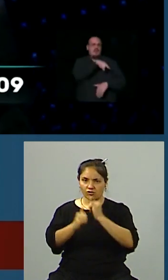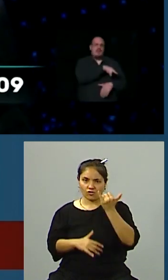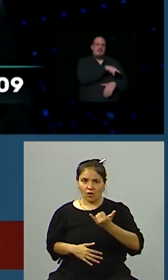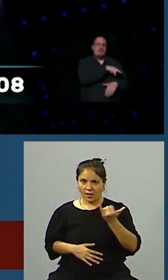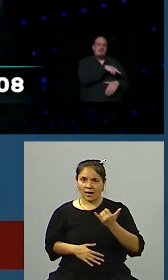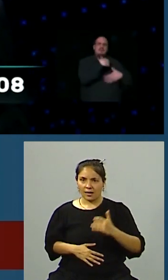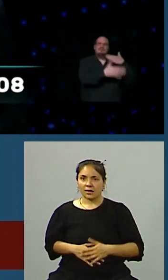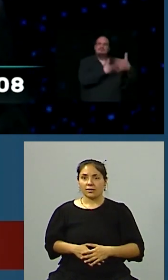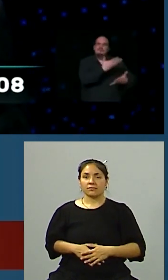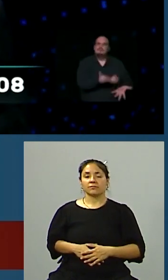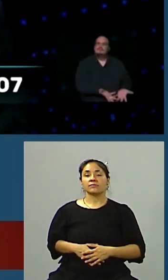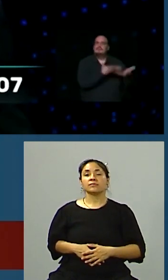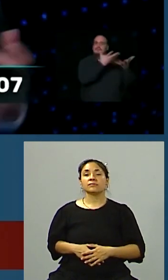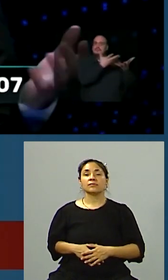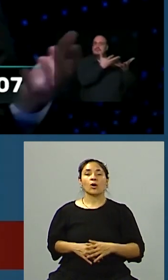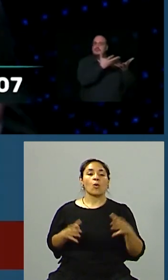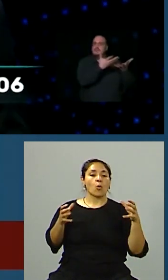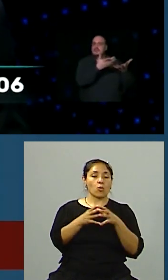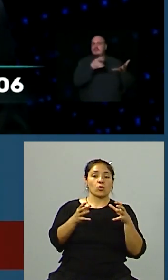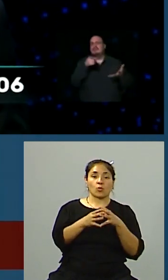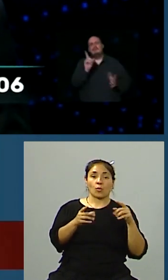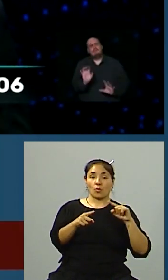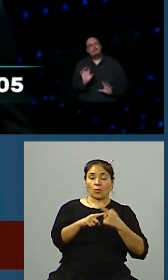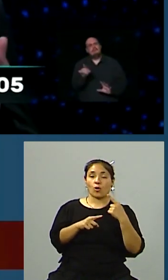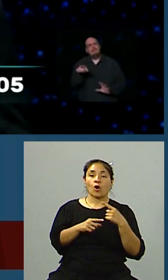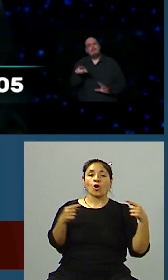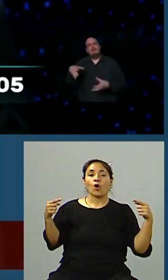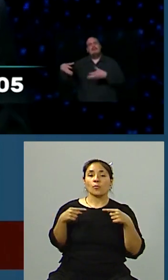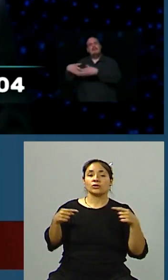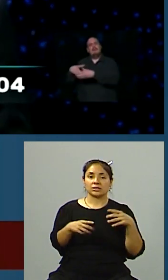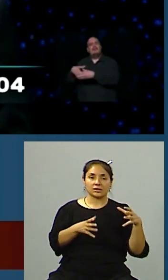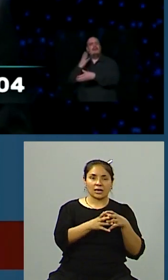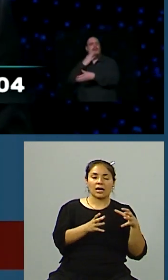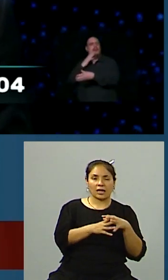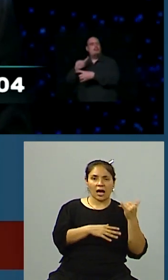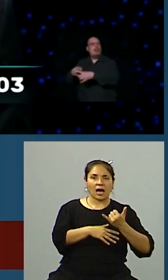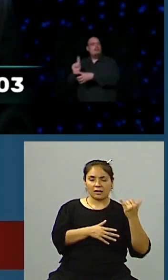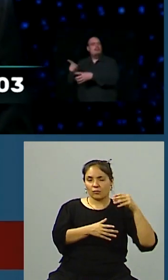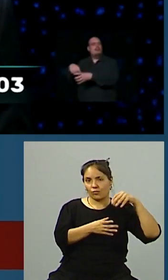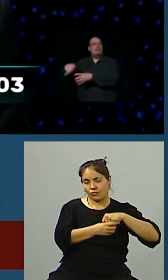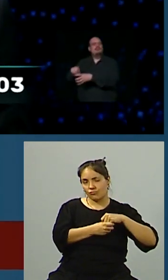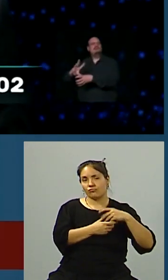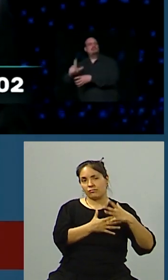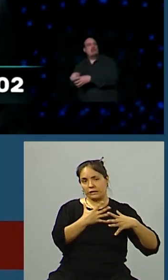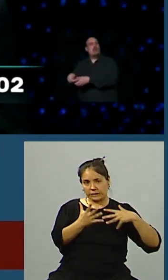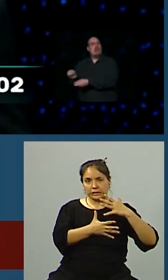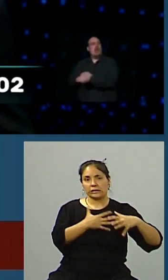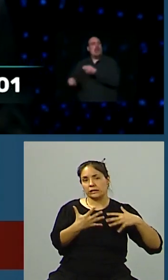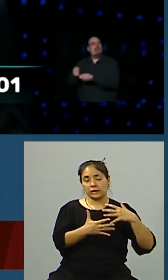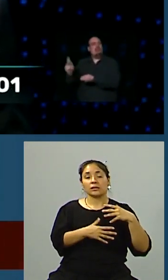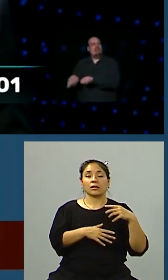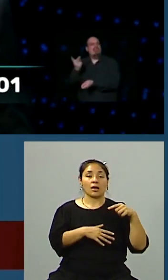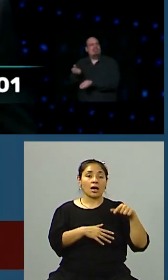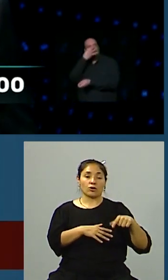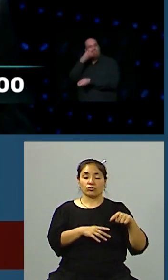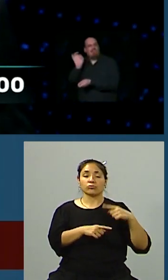la dirigencia opositora está en una disyuntiva. Es decir, ellos van a seguir protagonizando la escena desde